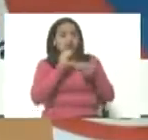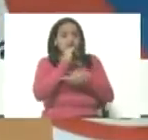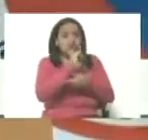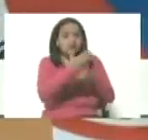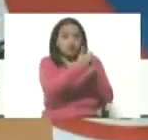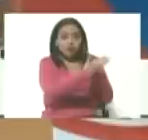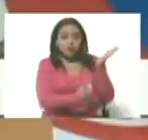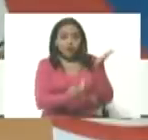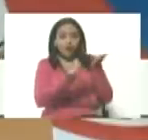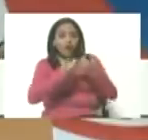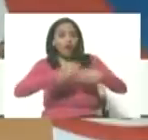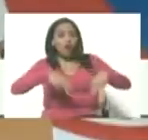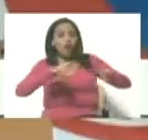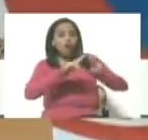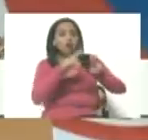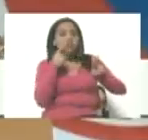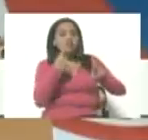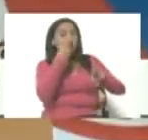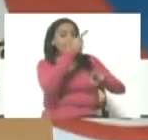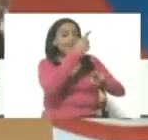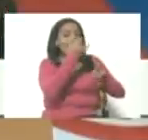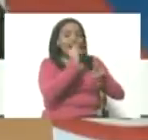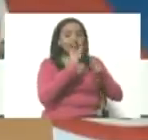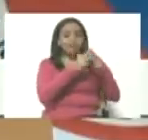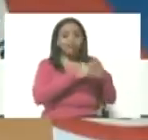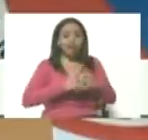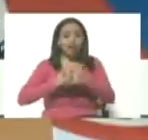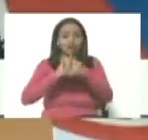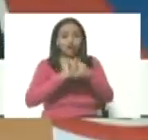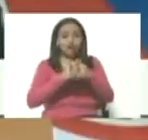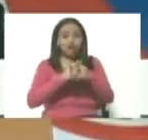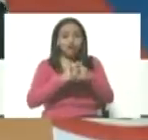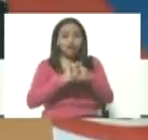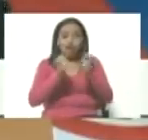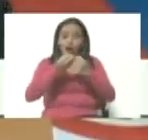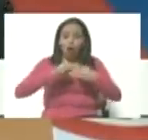informe mundial de las drogas de la ONU.